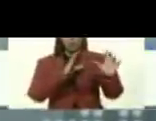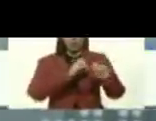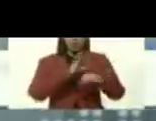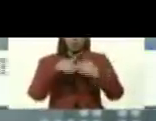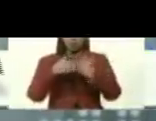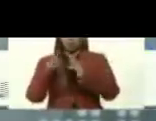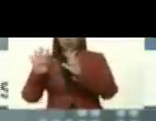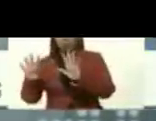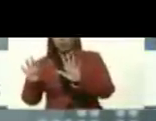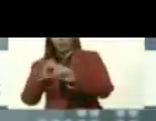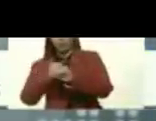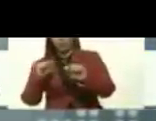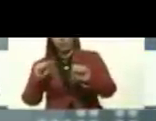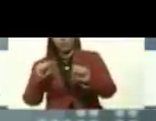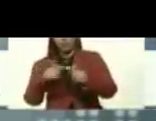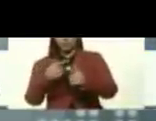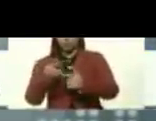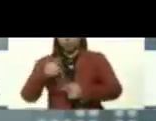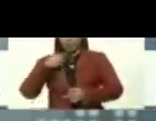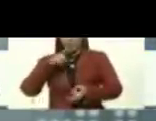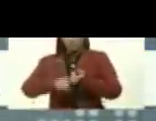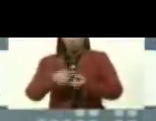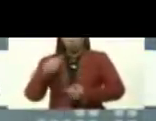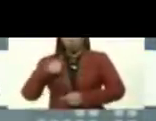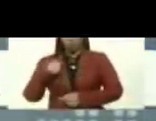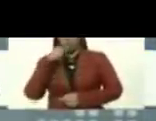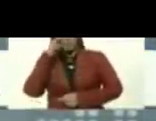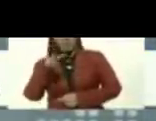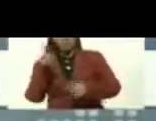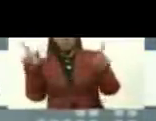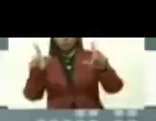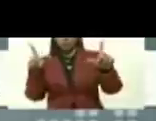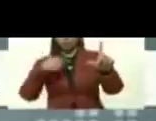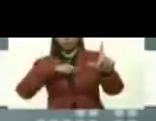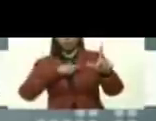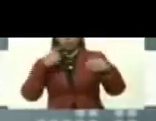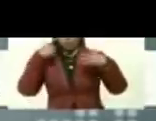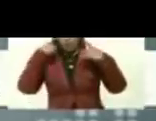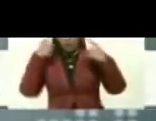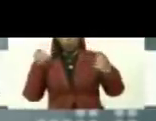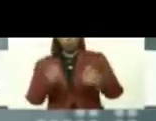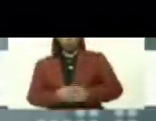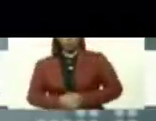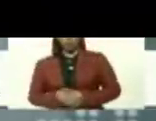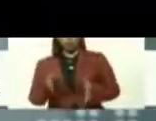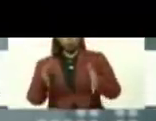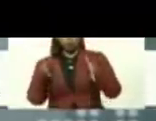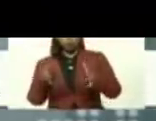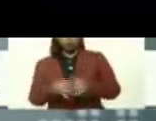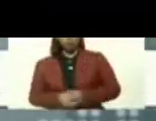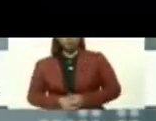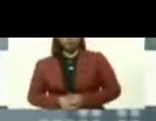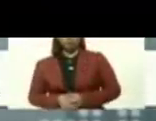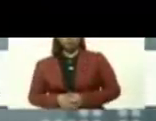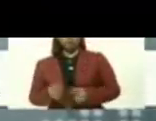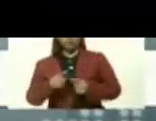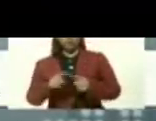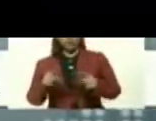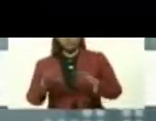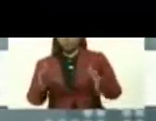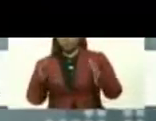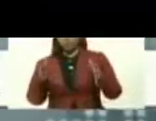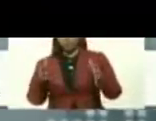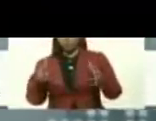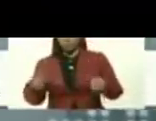completica. Entonces Sil y yo nos pusimos allí, estábamos seguros del triunfo, estábamos seguros, pero así uno esté seguro,